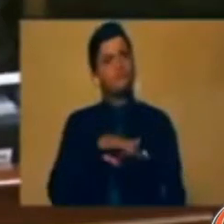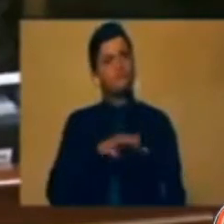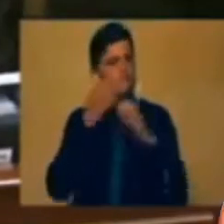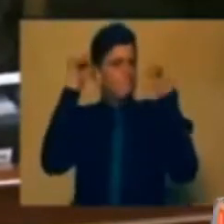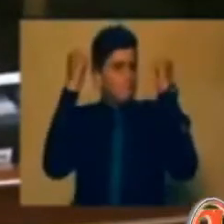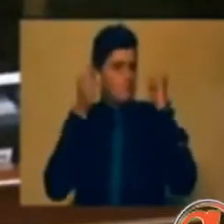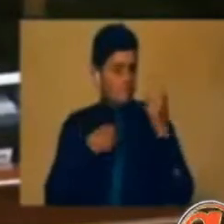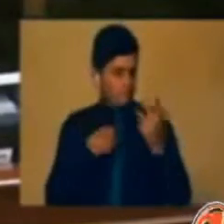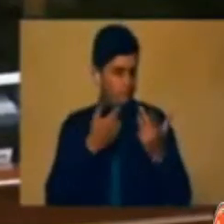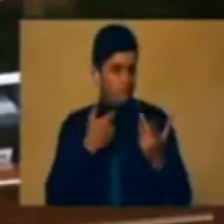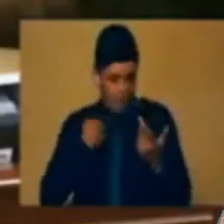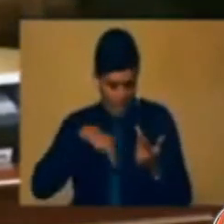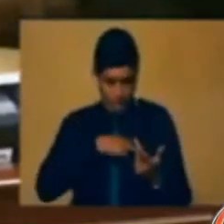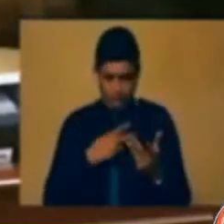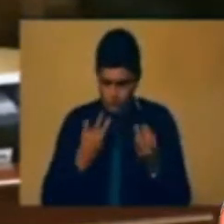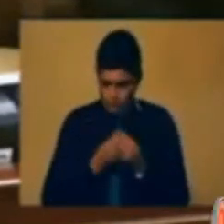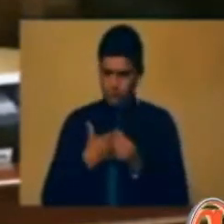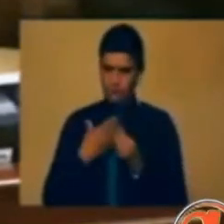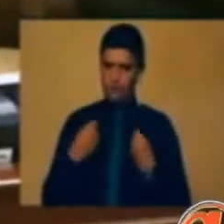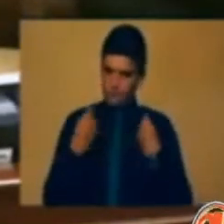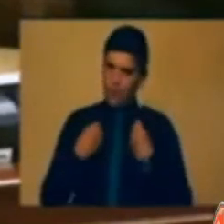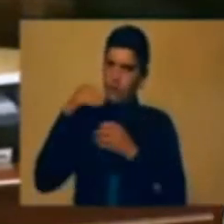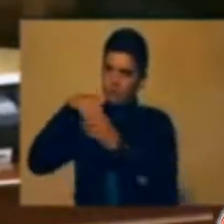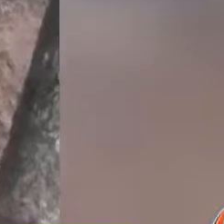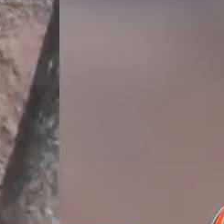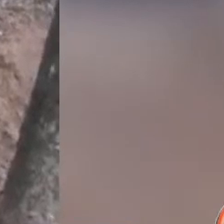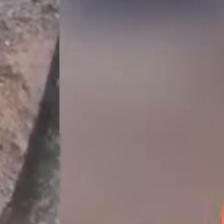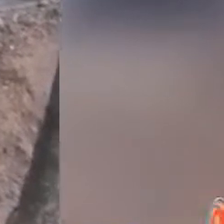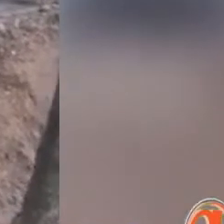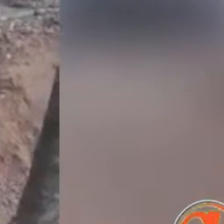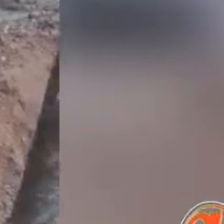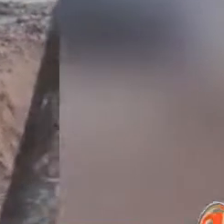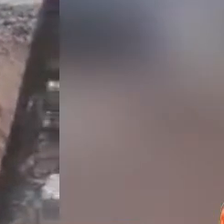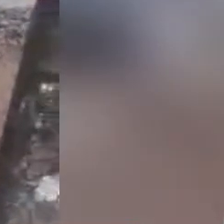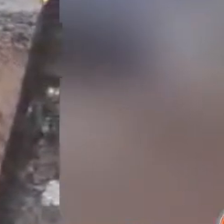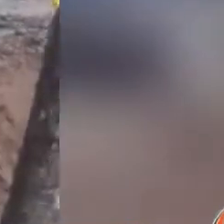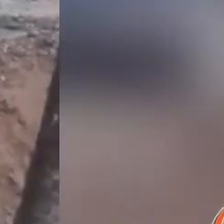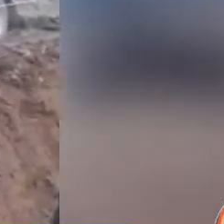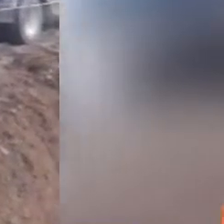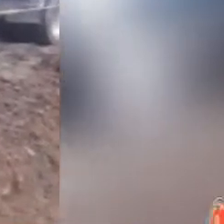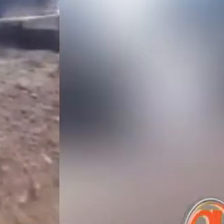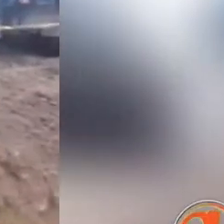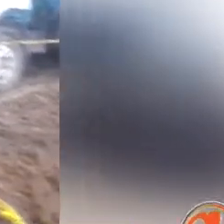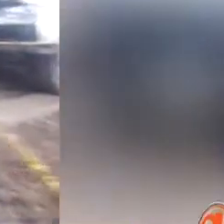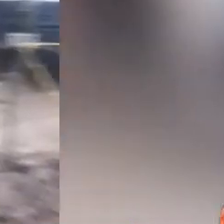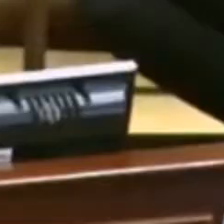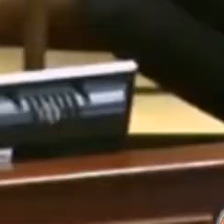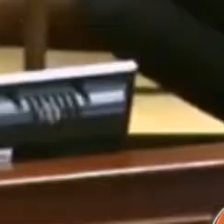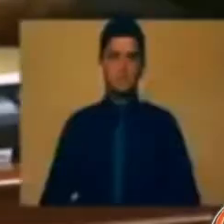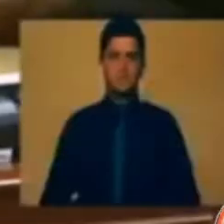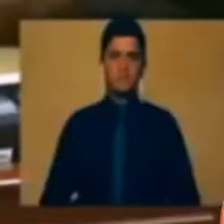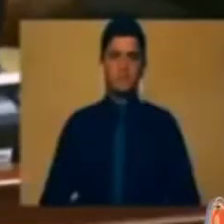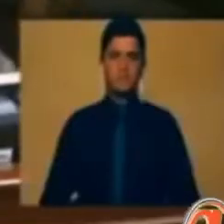por el Departamento de Arauca, José Vicente Carreño, solicitando al Gobierno Nacional si la vía de la soberanía está incluida en el Plan Nacional de Desarrollo.